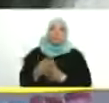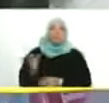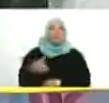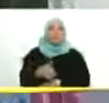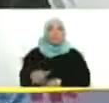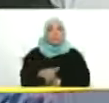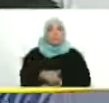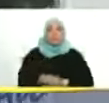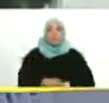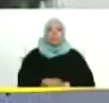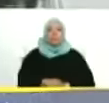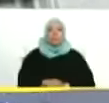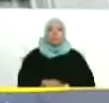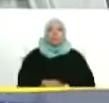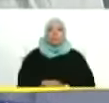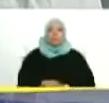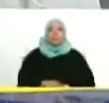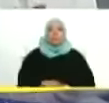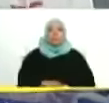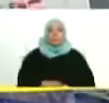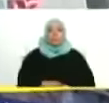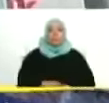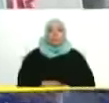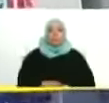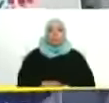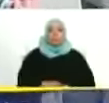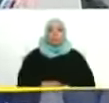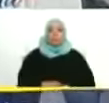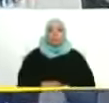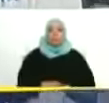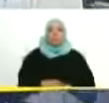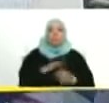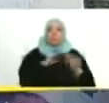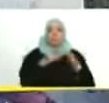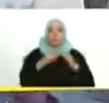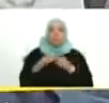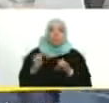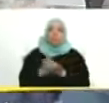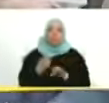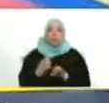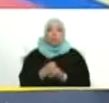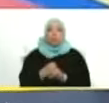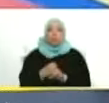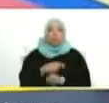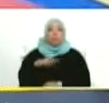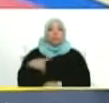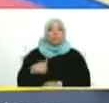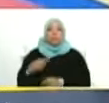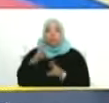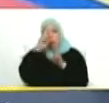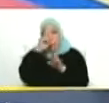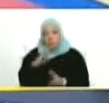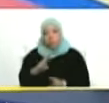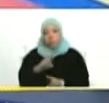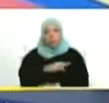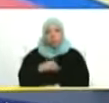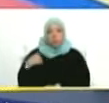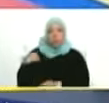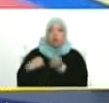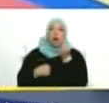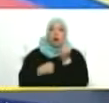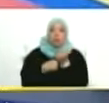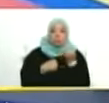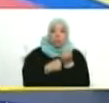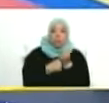calle, oído de comunidad, de VC, respetando, queriendo y